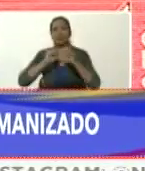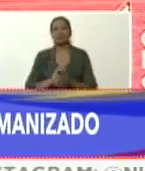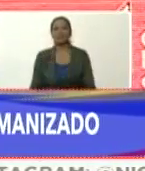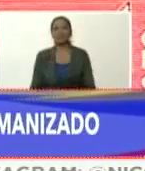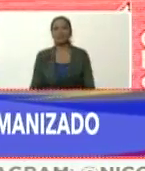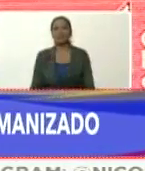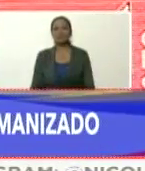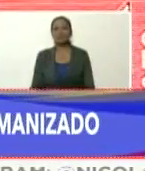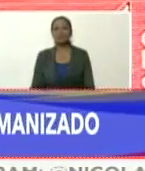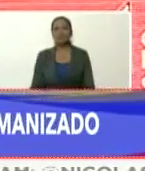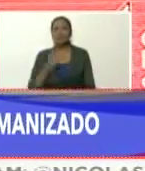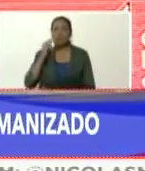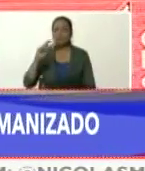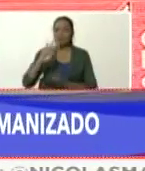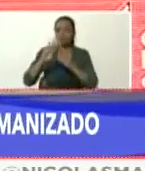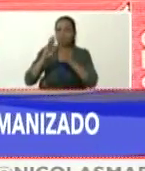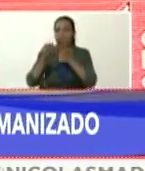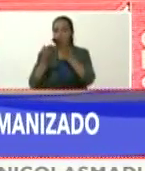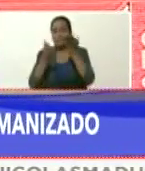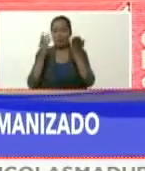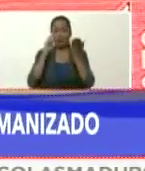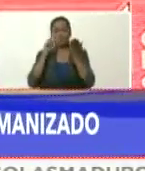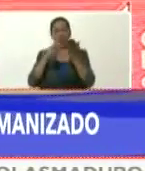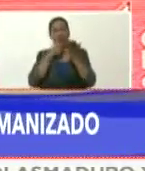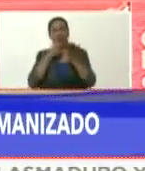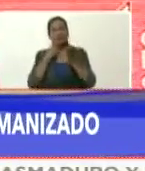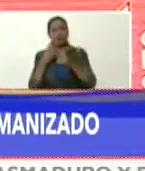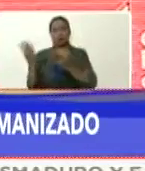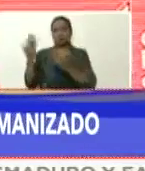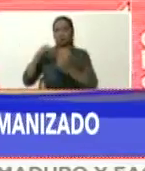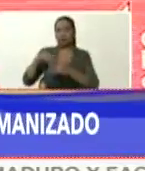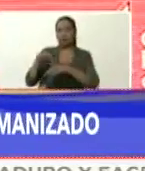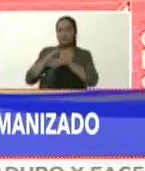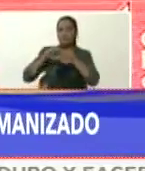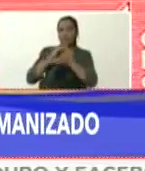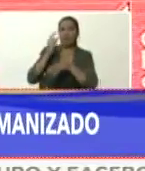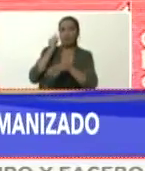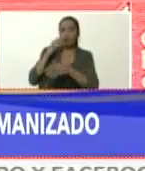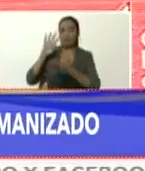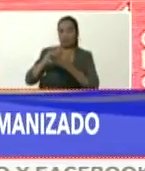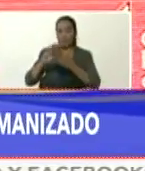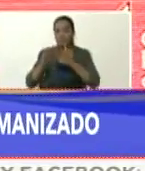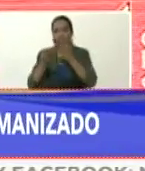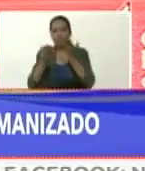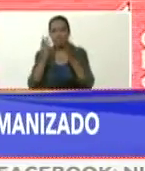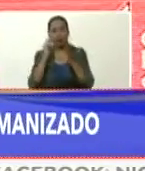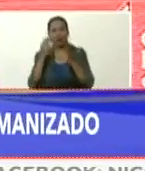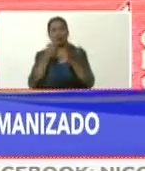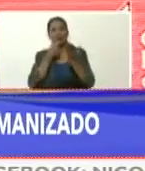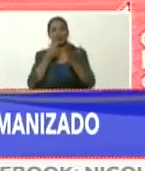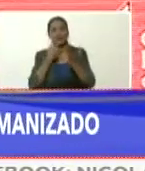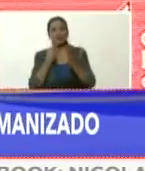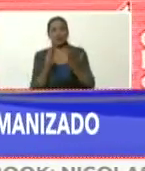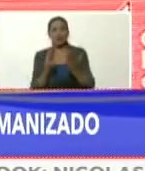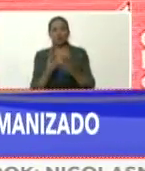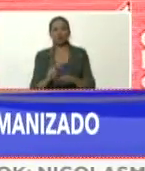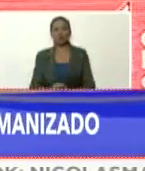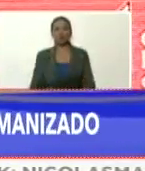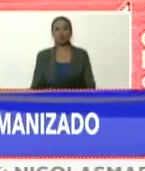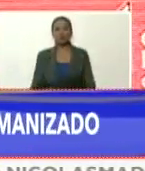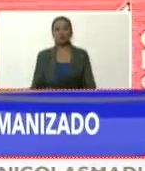están estos folletos tan hermosos, me pasa la ministra. Miren, Hipólita, la negra